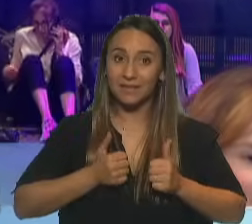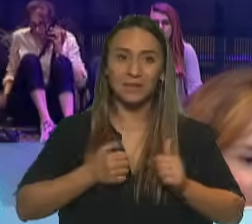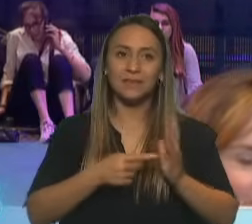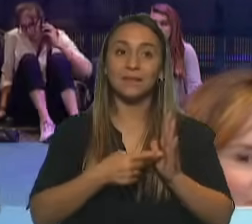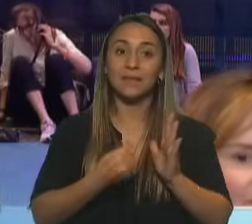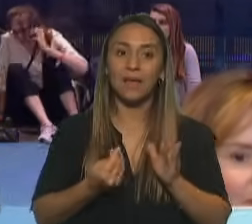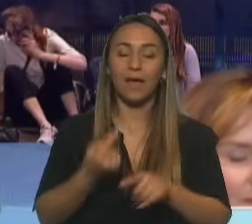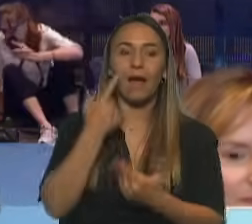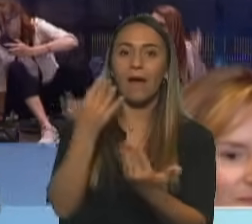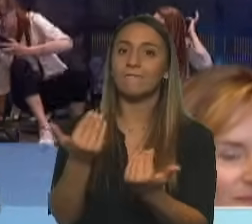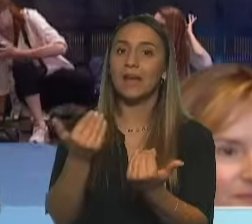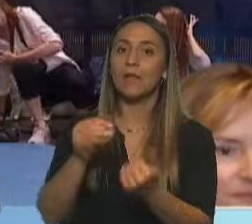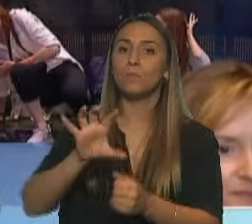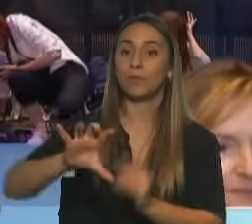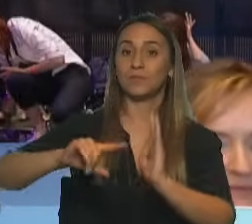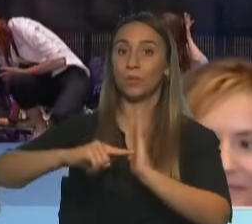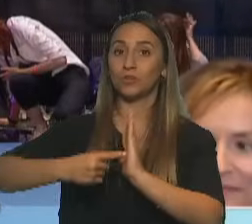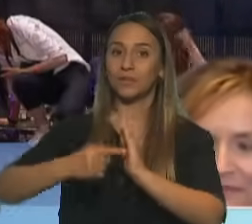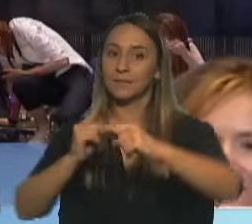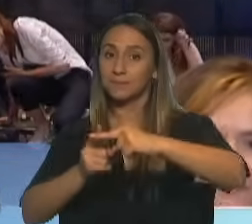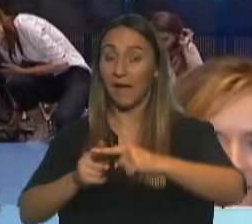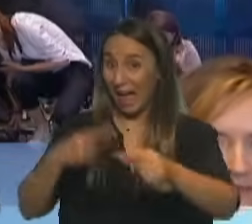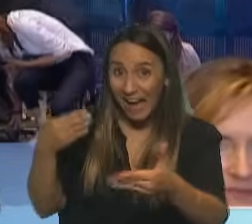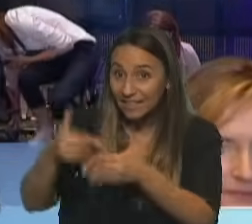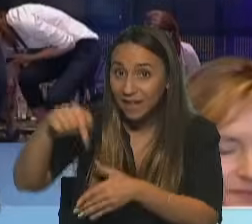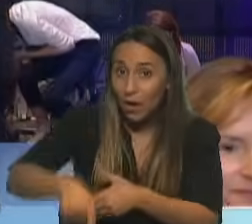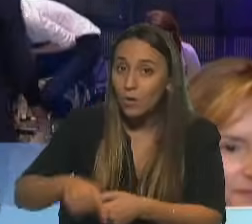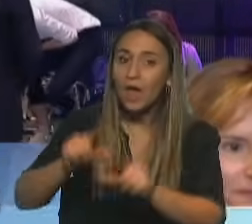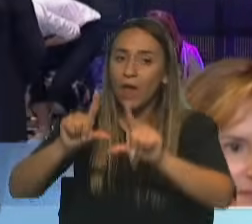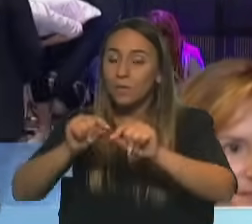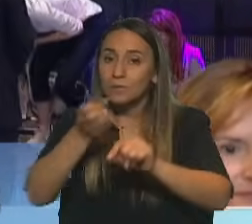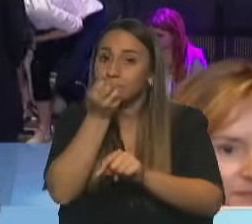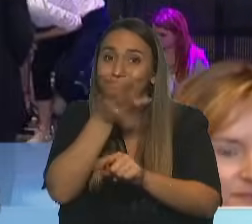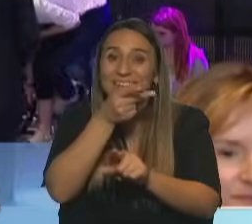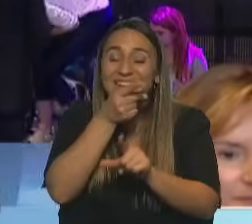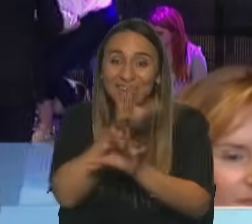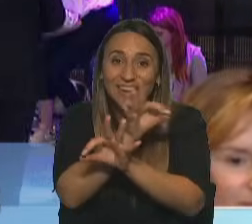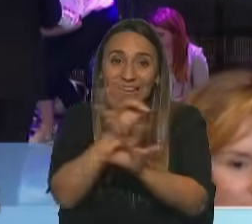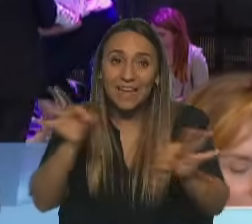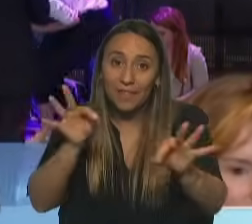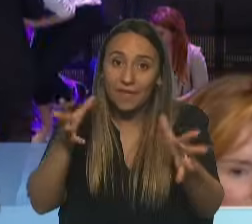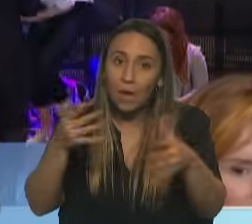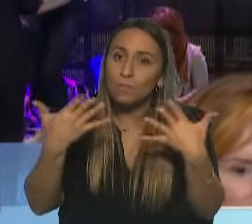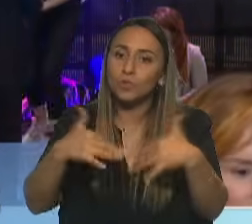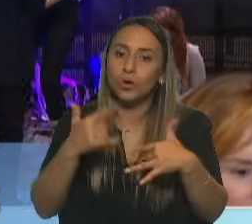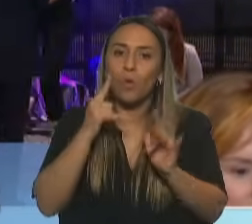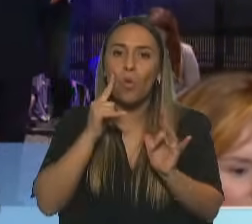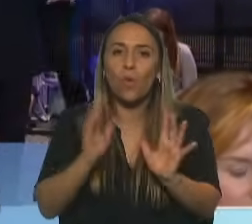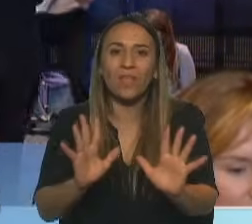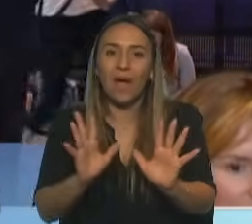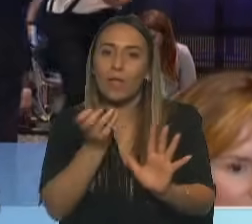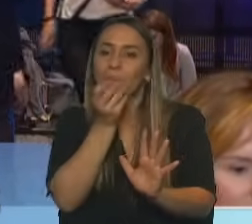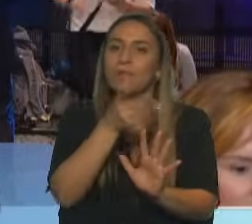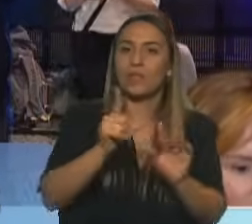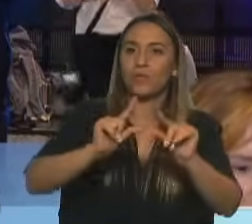la provincia de Buenos Aires, ¿no? Donde hasta ahora Sí. hay silencio absoluto, nadie Sí, responde, hay mucha, nadie dice mucha, nada. mucha cautela. Una de las